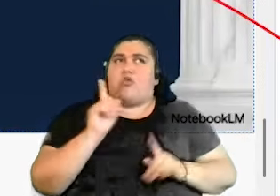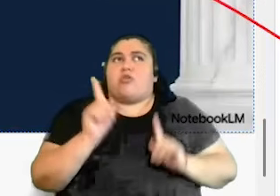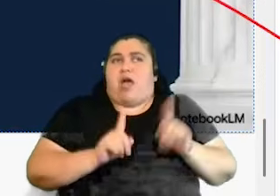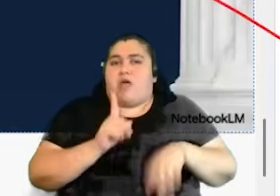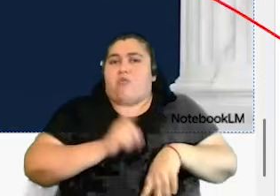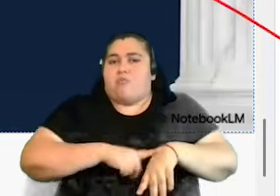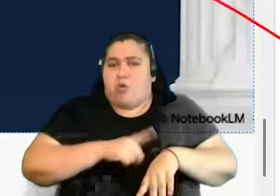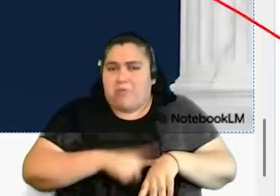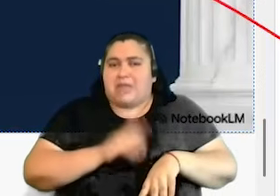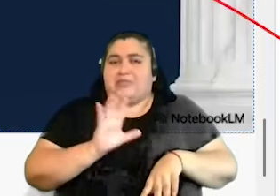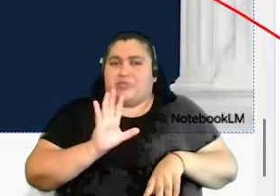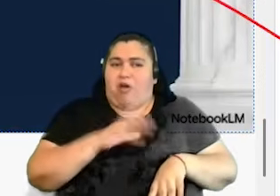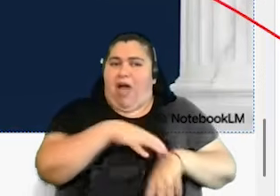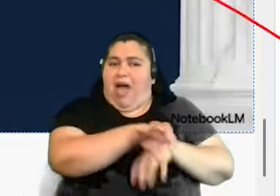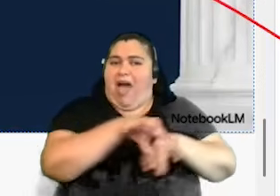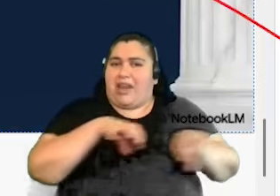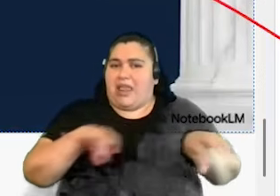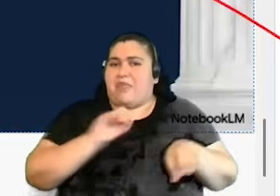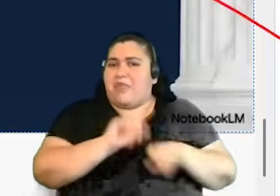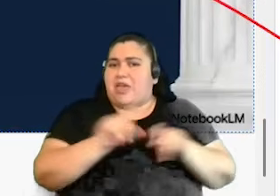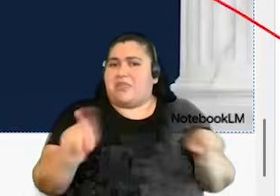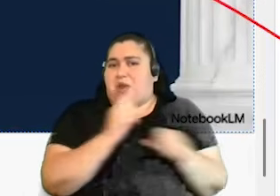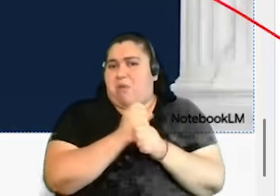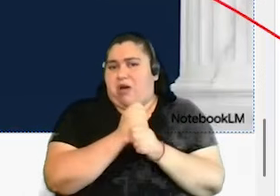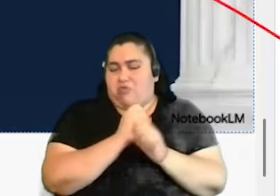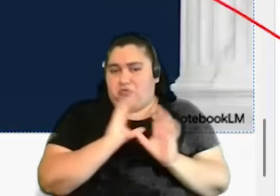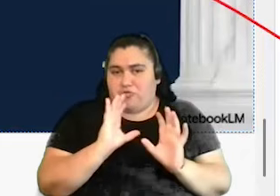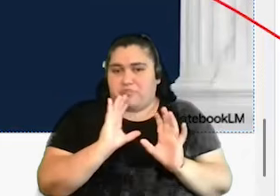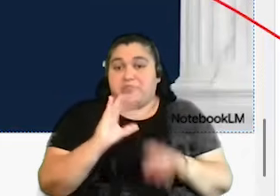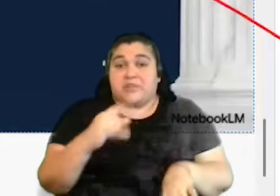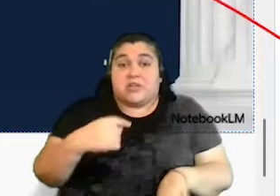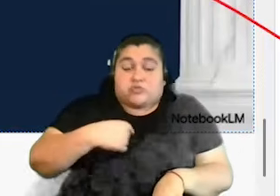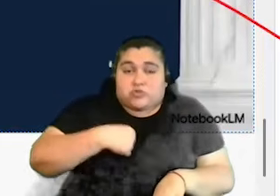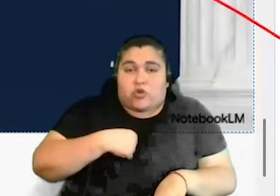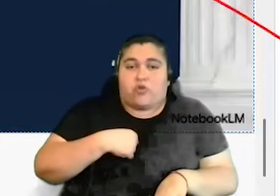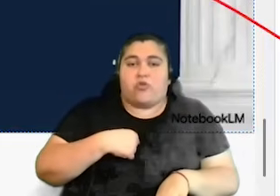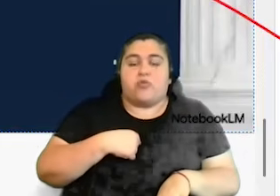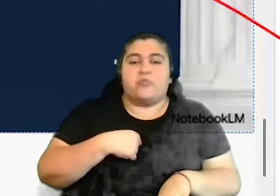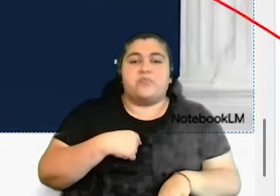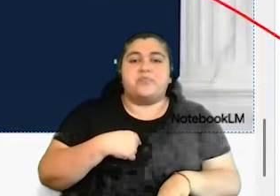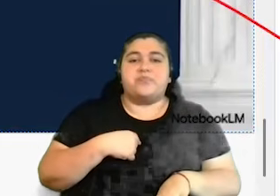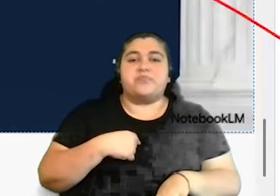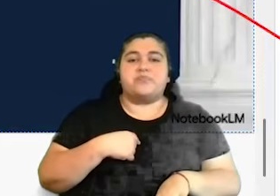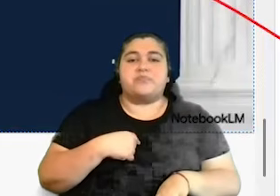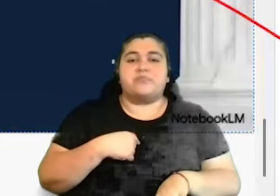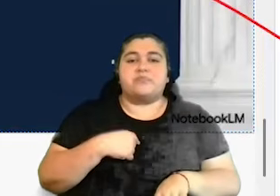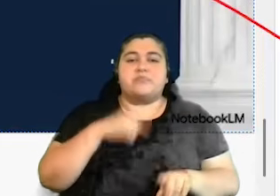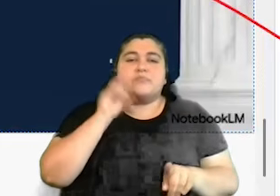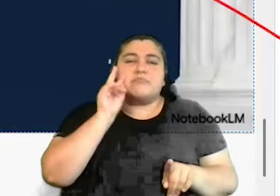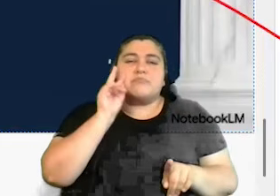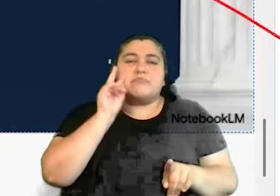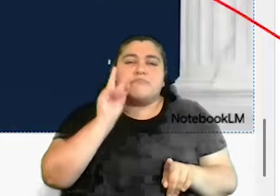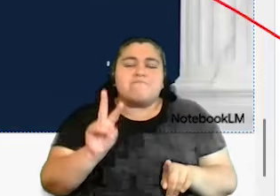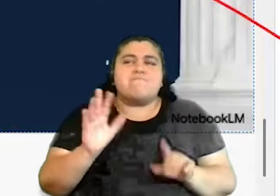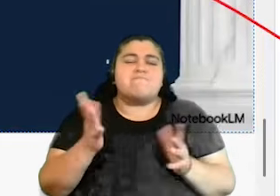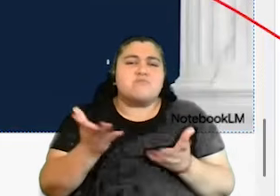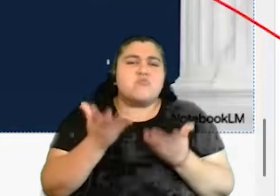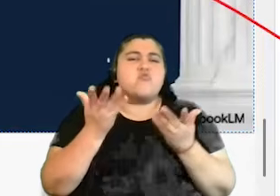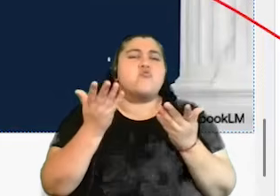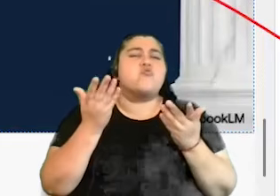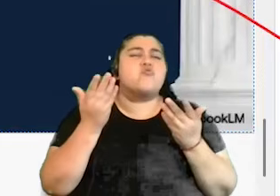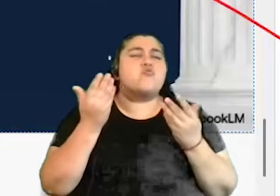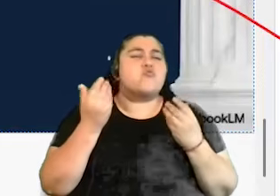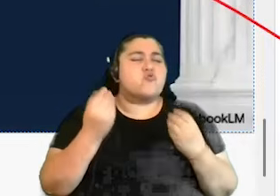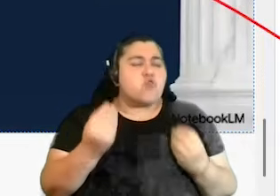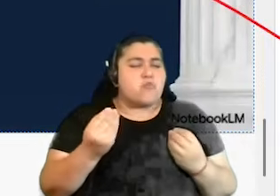algunas direcciones se trabajan. Yo eh, vería cómo se acomodan, perdón,